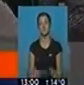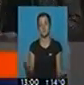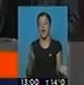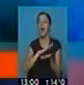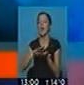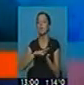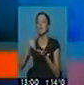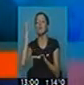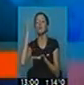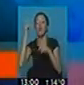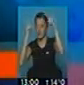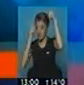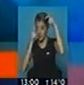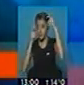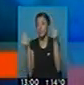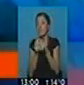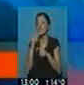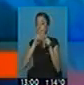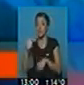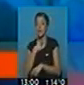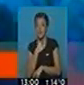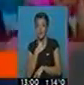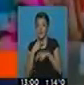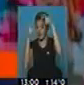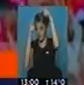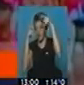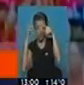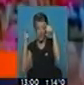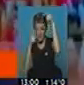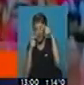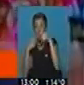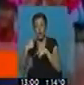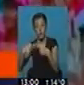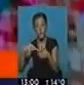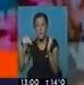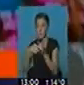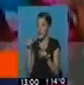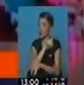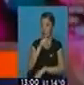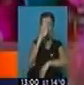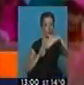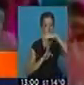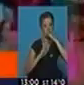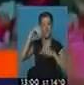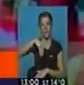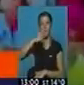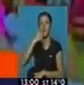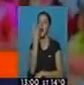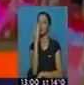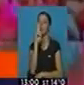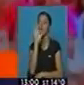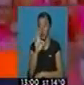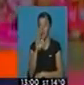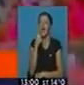chavista, gente que le gustaría que el chavismo siguiera sin Maduro. Entonces, de pronto, el referéndum, si se hace en enero y dejar